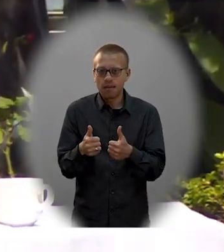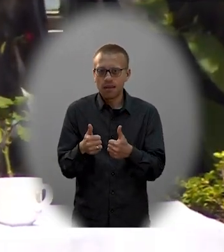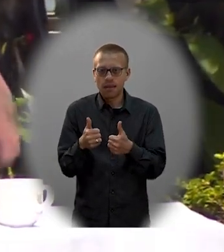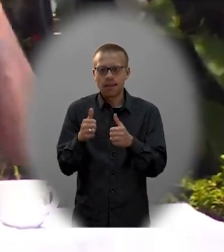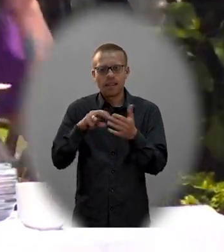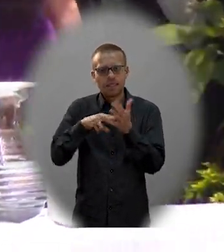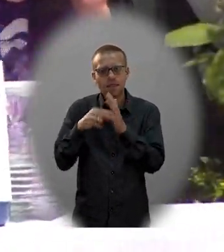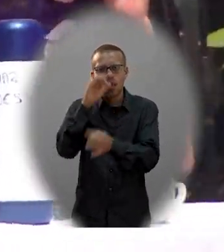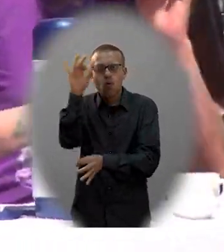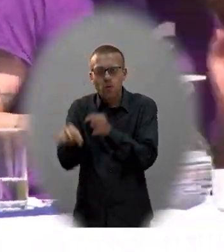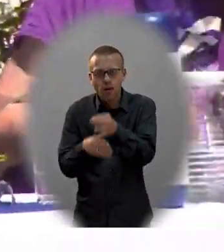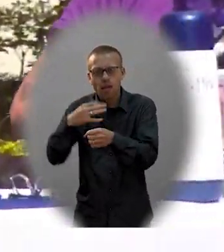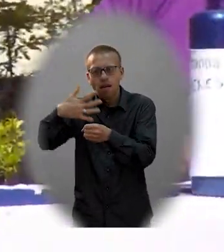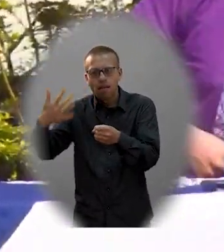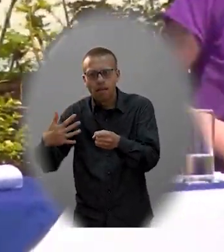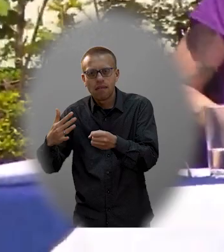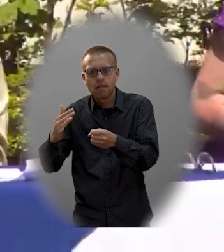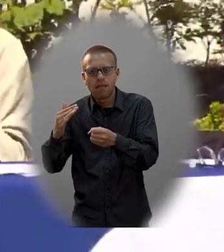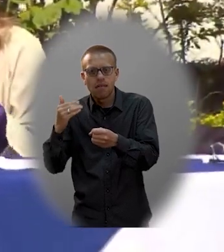Muy bien.